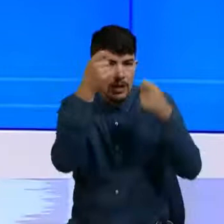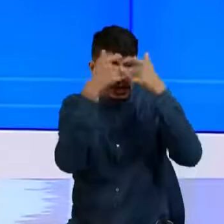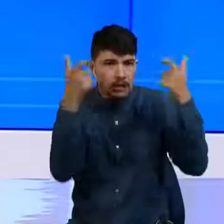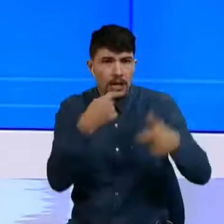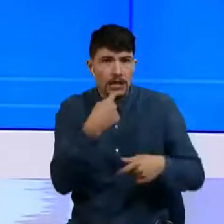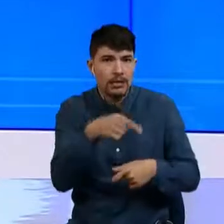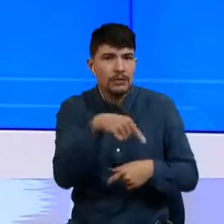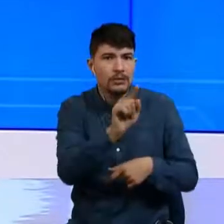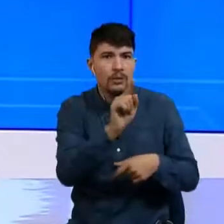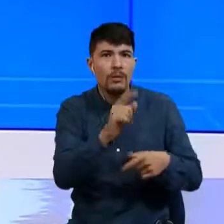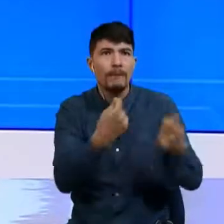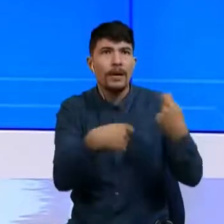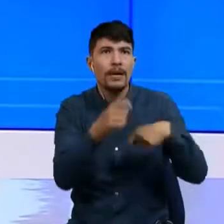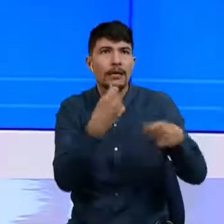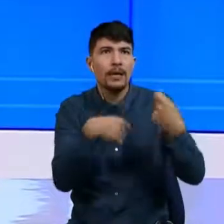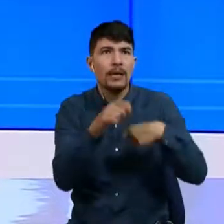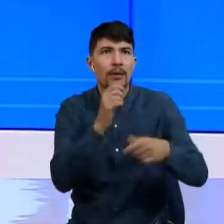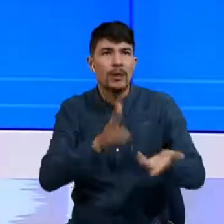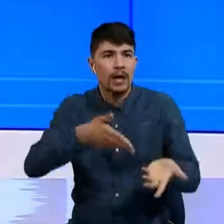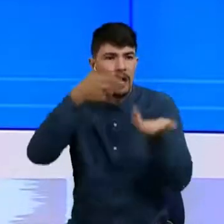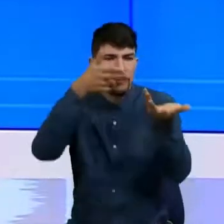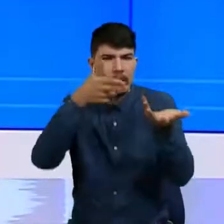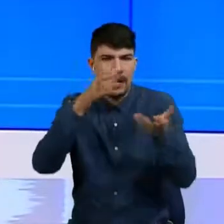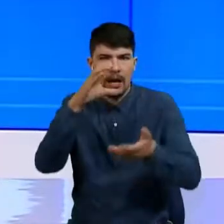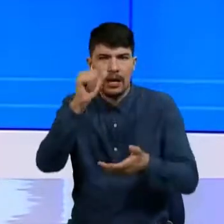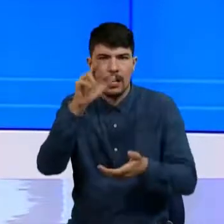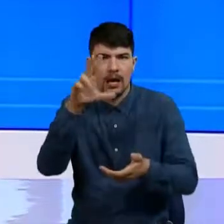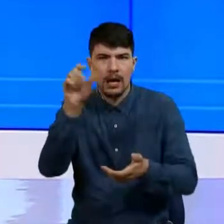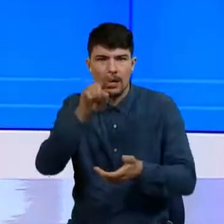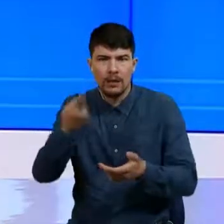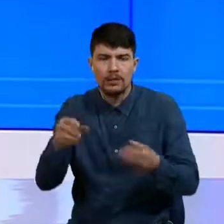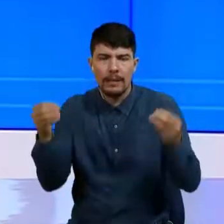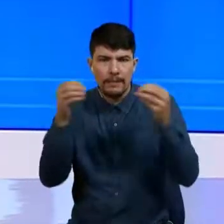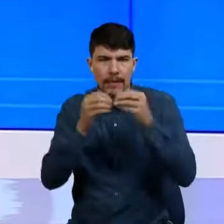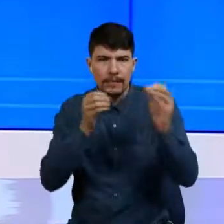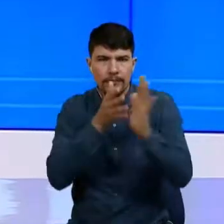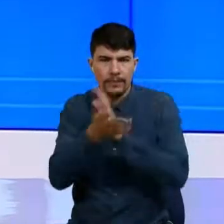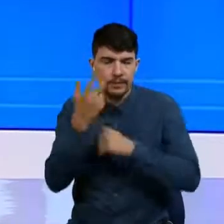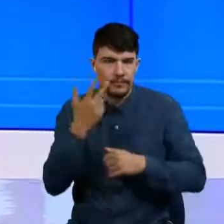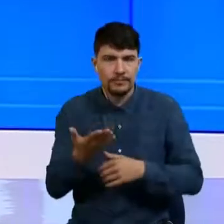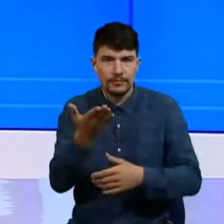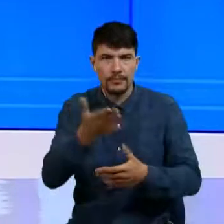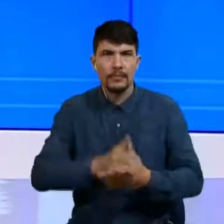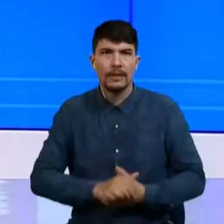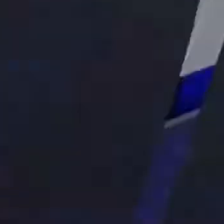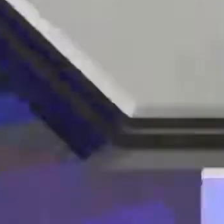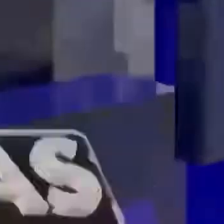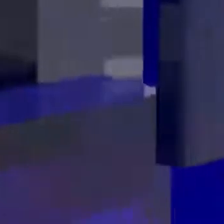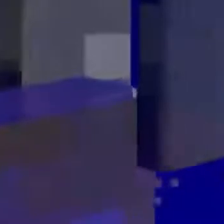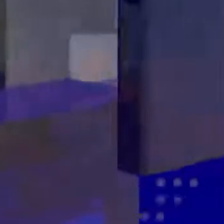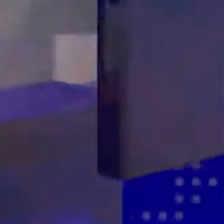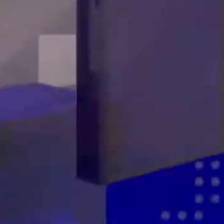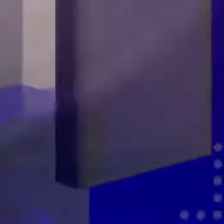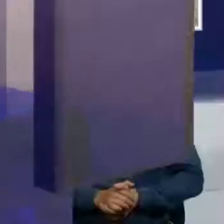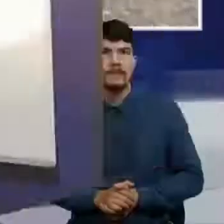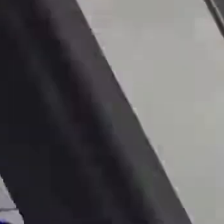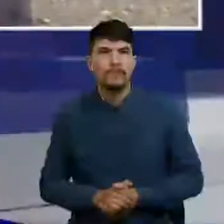de ser un vendedor de armas carlos cárdenas nos tiene más detalles de esta historia muy buenas tardes acá nos